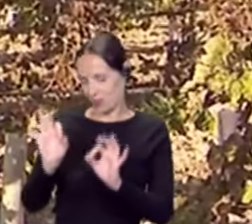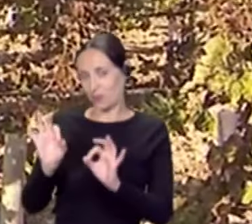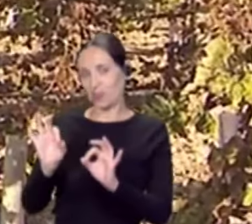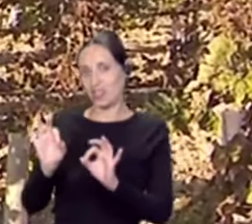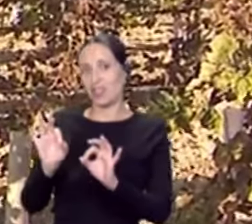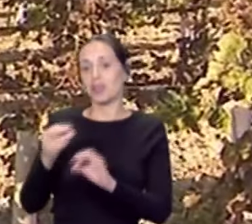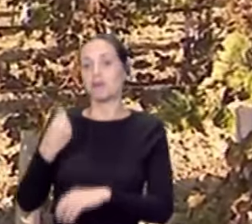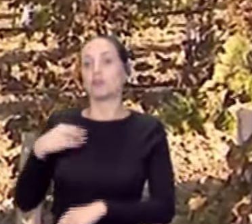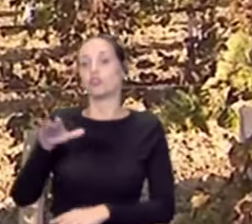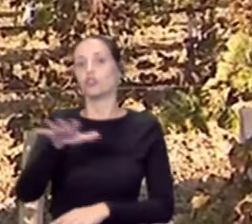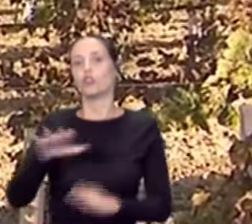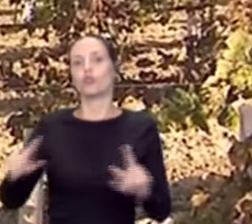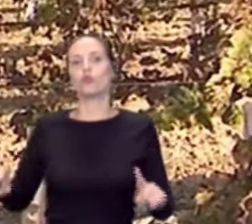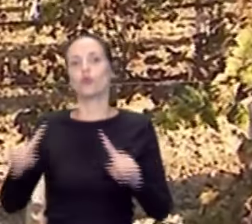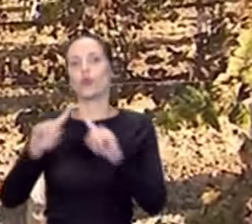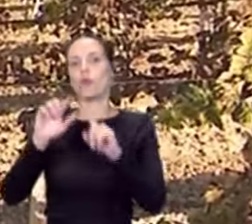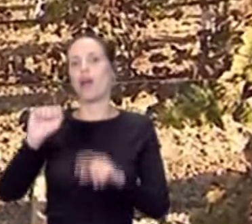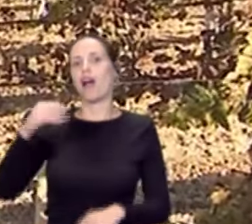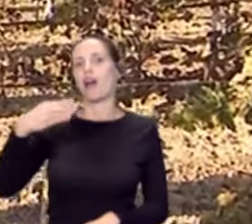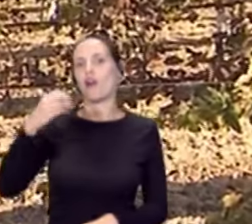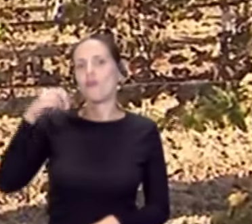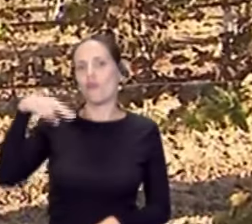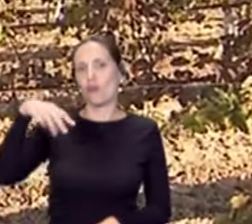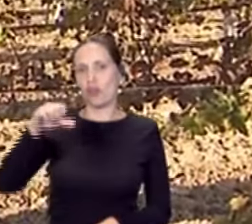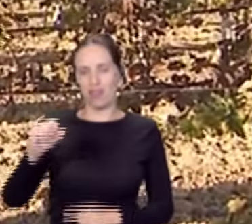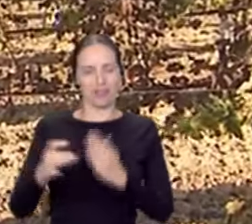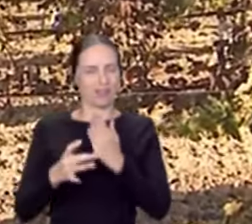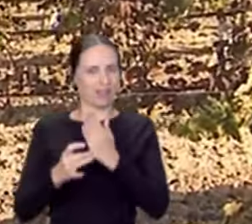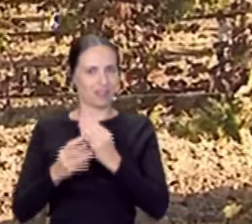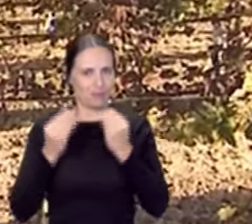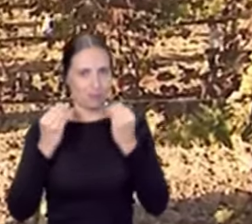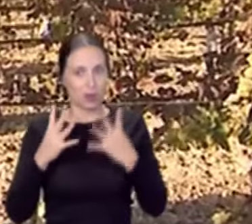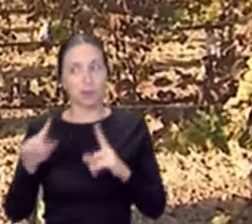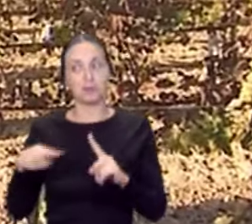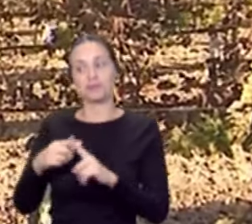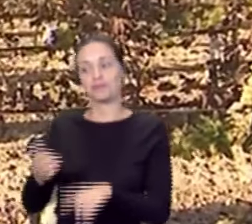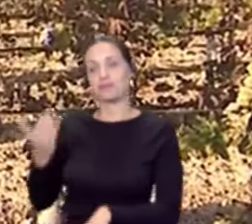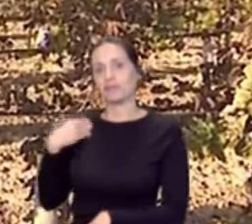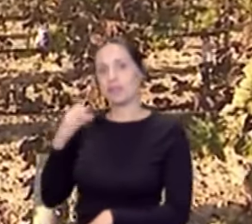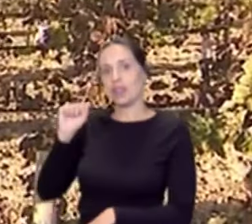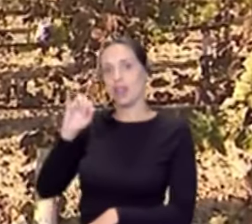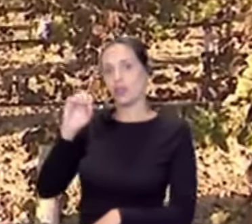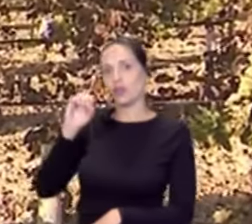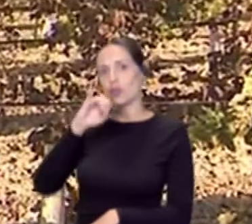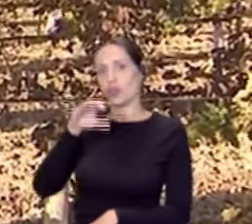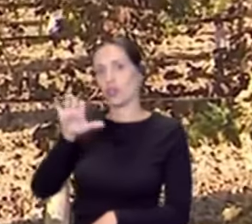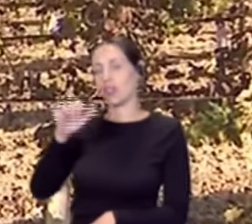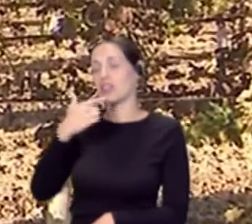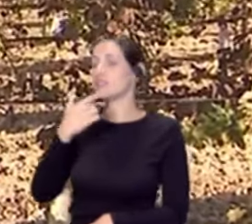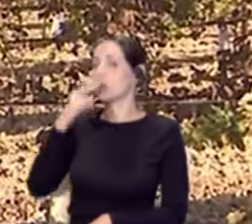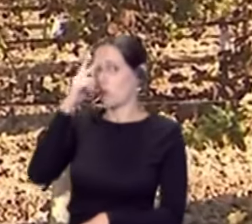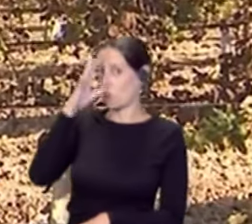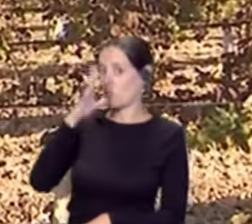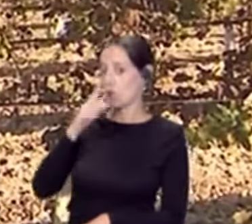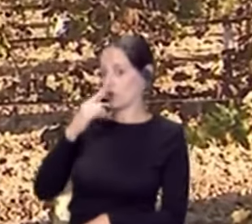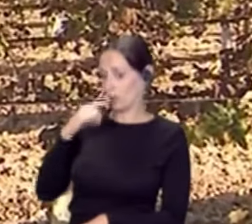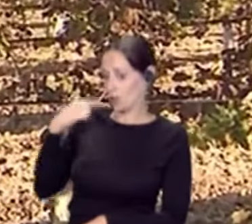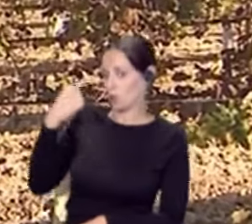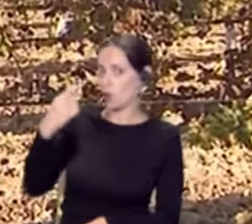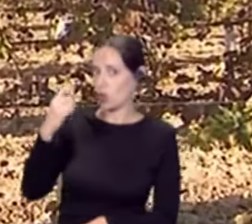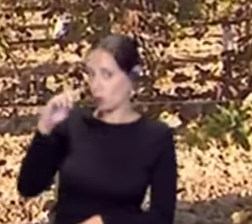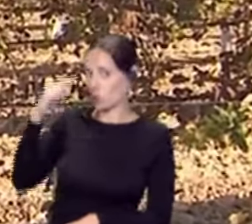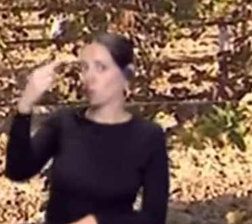de estas Cumbres de Abona va a venir bueno. Nos explicaba también a Jose que están preocupados con los vinos de los próximos años, no solo este año, que ya decimos que